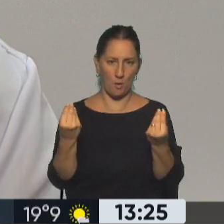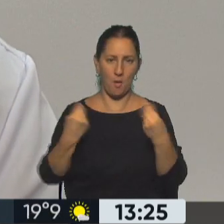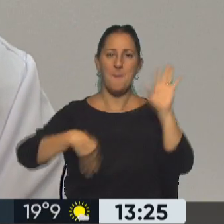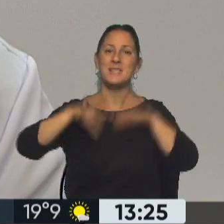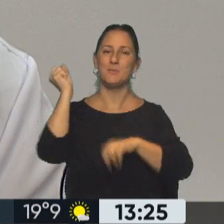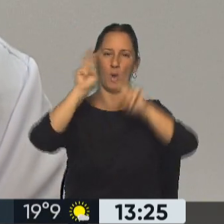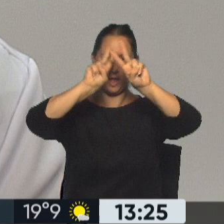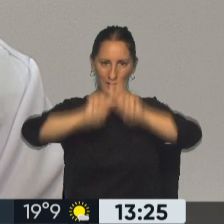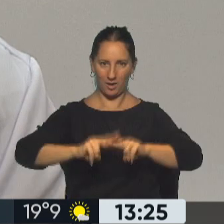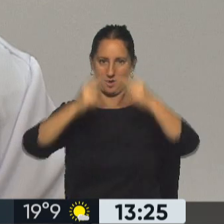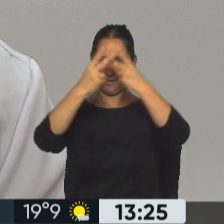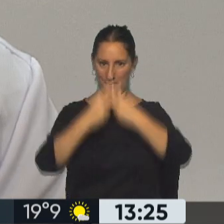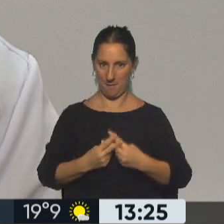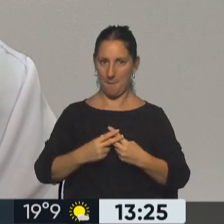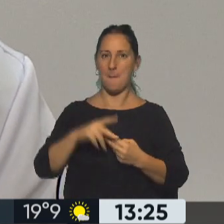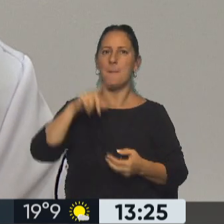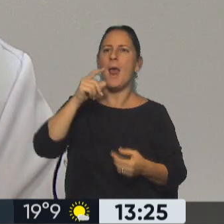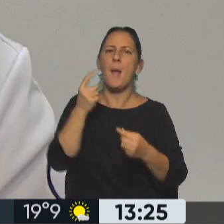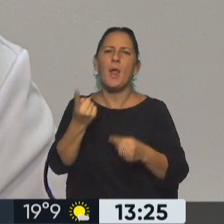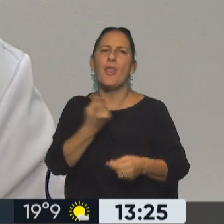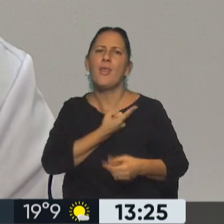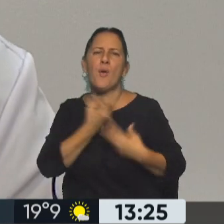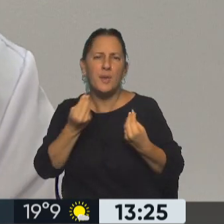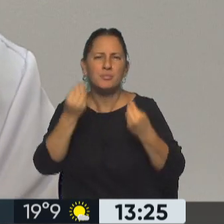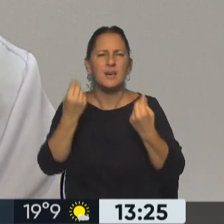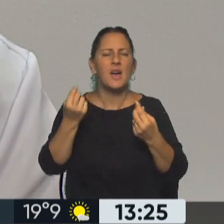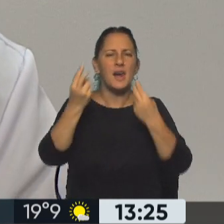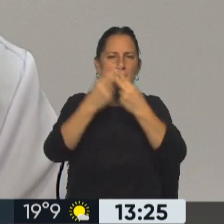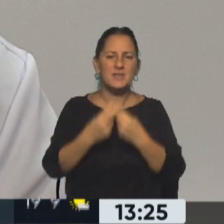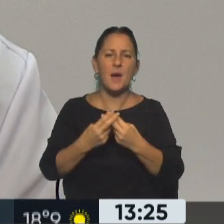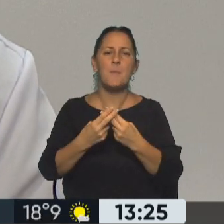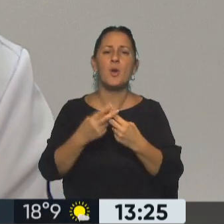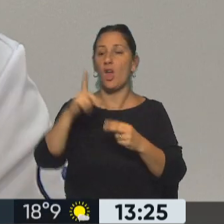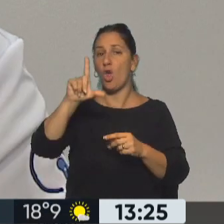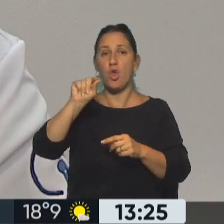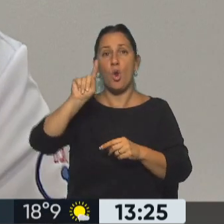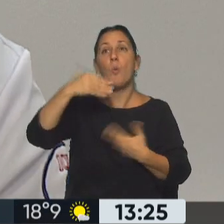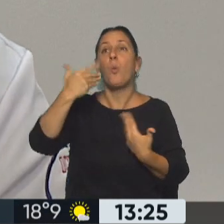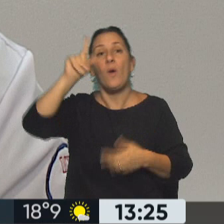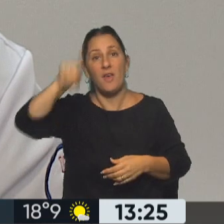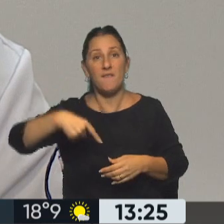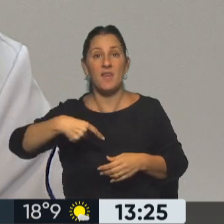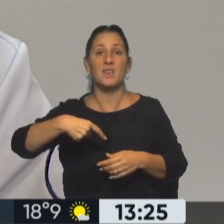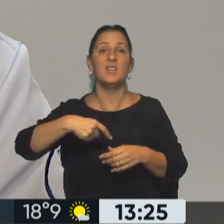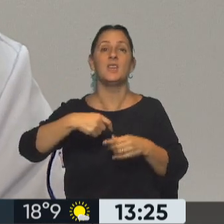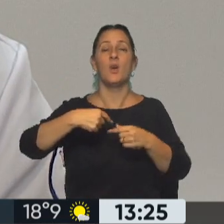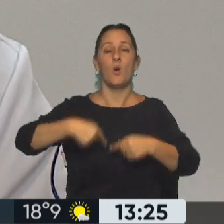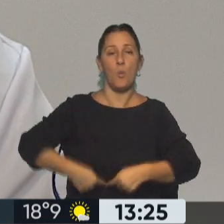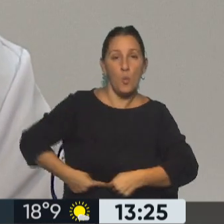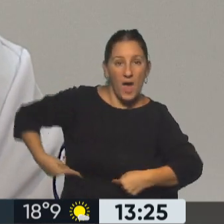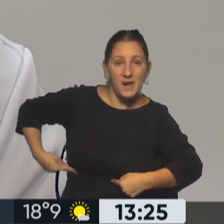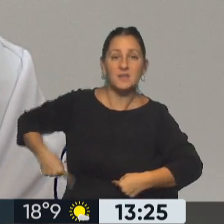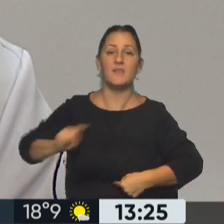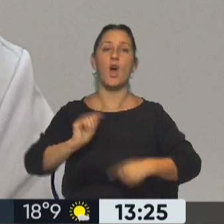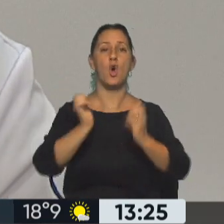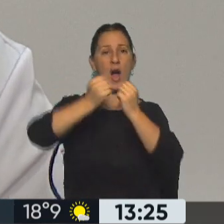más importante para con nuestros pacientes detectar el sitio de origen examinar porque el origen del dolor puede venir en una vértebra puede venir